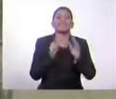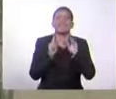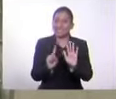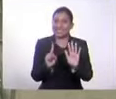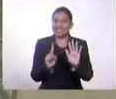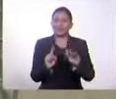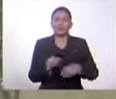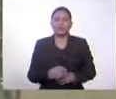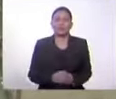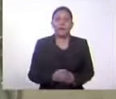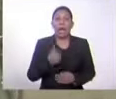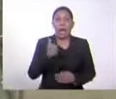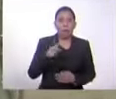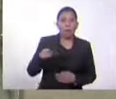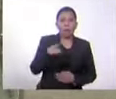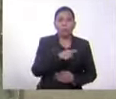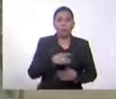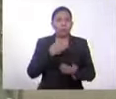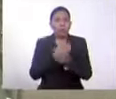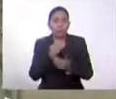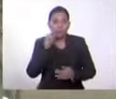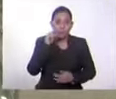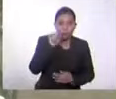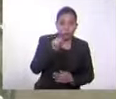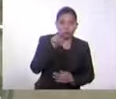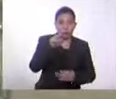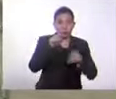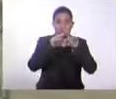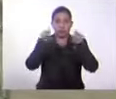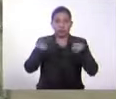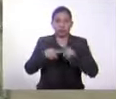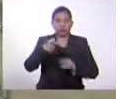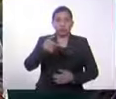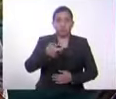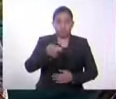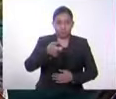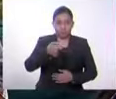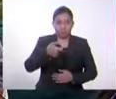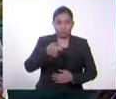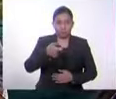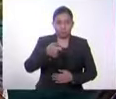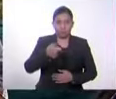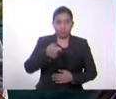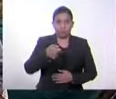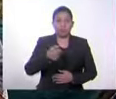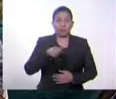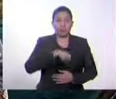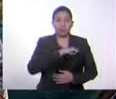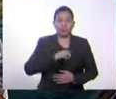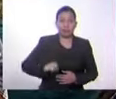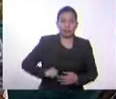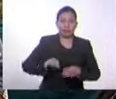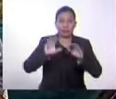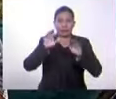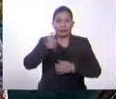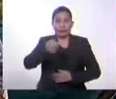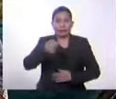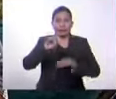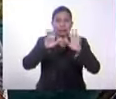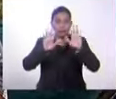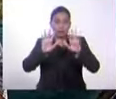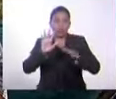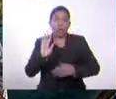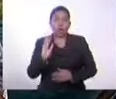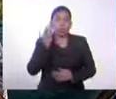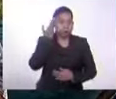Agradecemos a todos aquellos que se están uniendo a través de los medios digitales y a través de la señal de televisión de El Salvador en señal abierta y también por televisión en